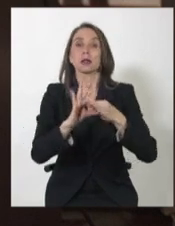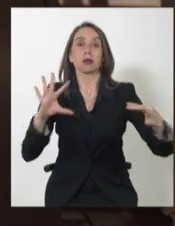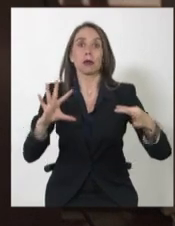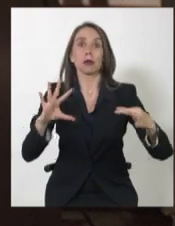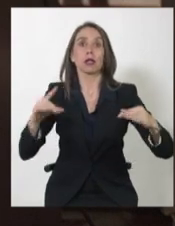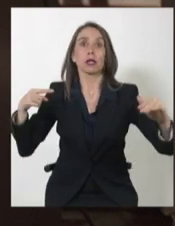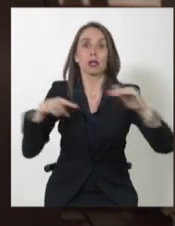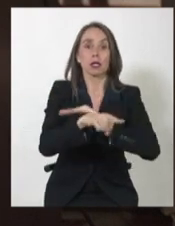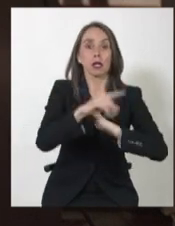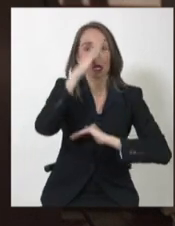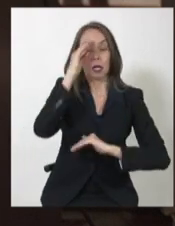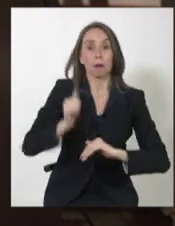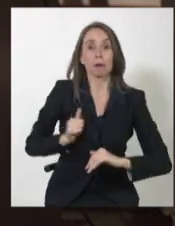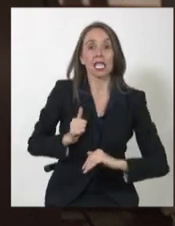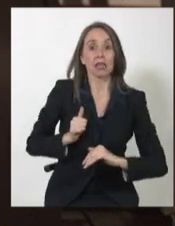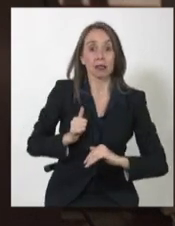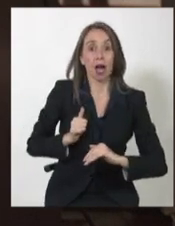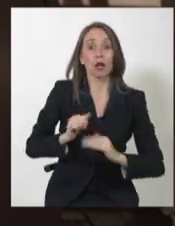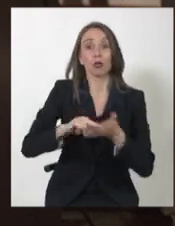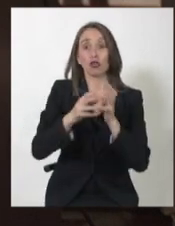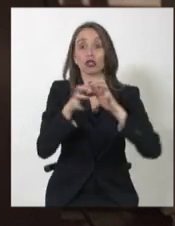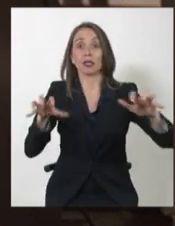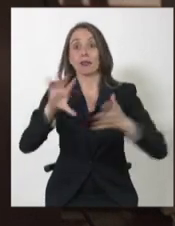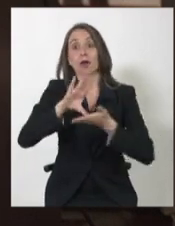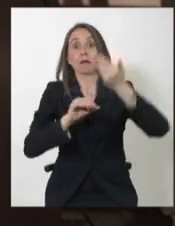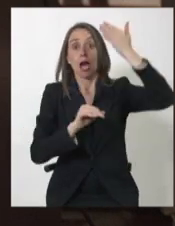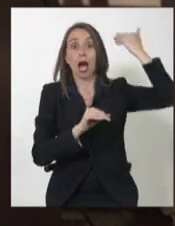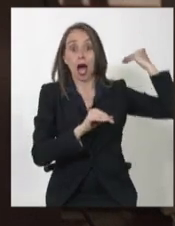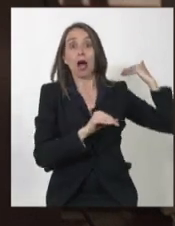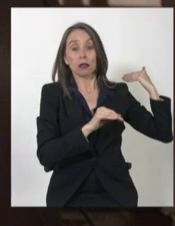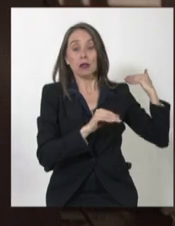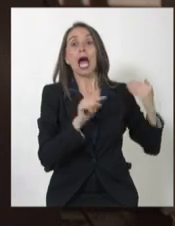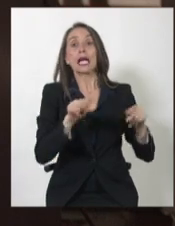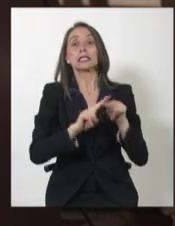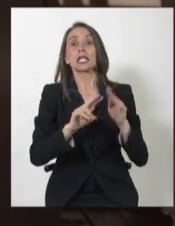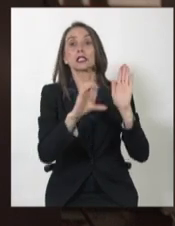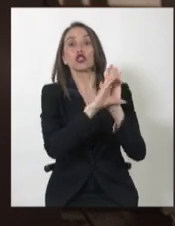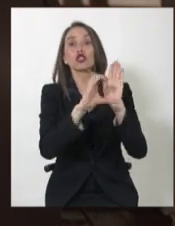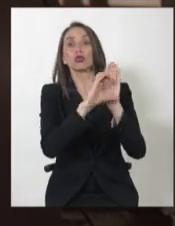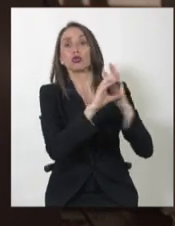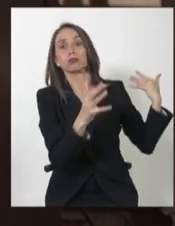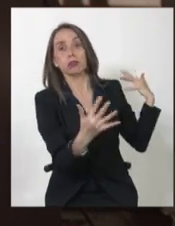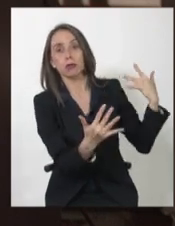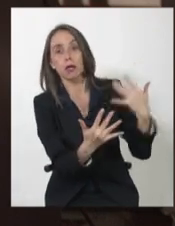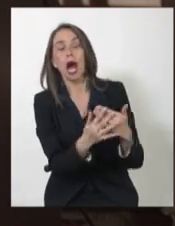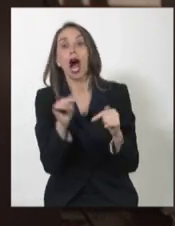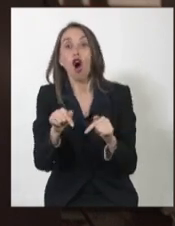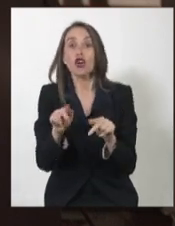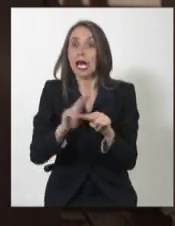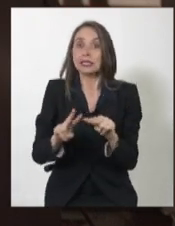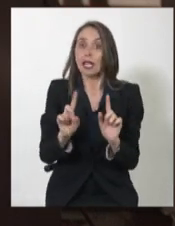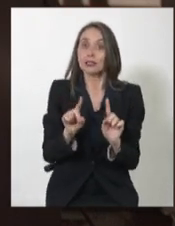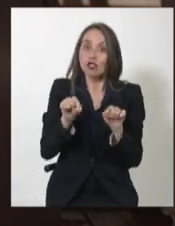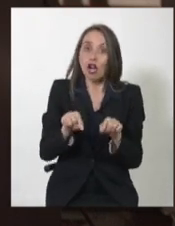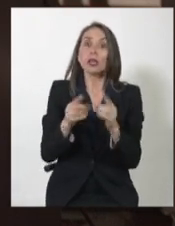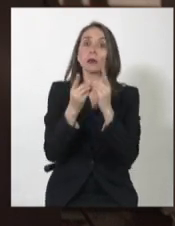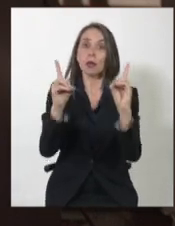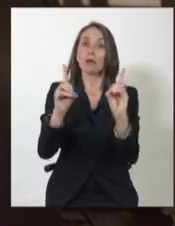con intervenciones militares. Entonces, eso es lo que tenemos que tener presente, hacerlo dentro de la institucionalidad y llegar a